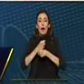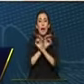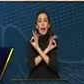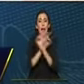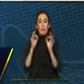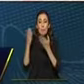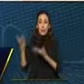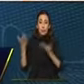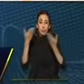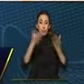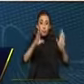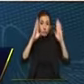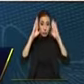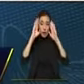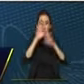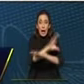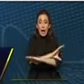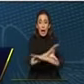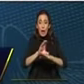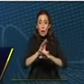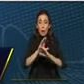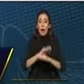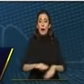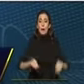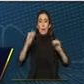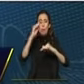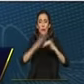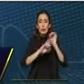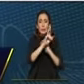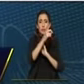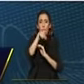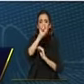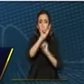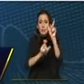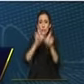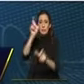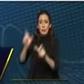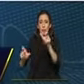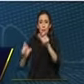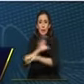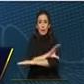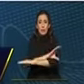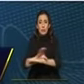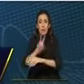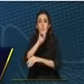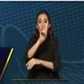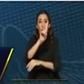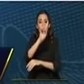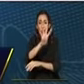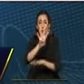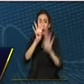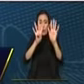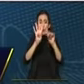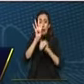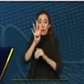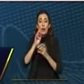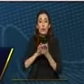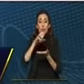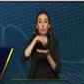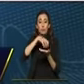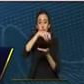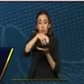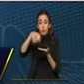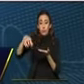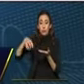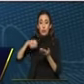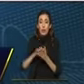116 proyectos de agua y saneamiento que benefician a 2 millones de personas en 94 cantones. A través del Plan